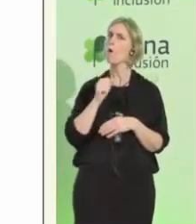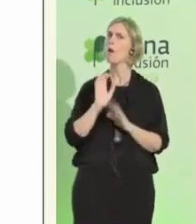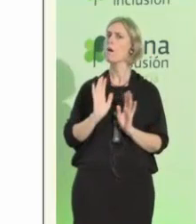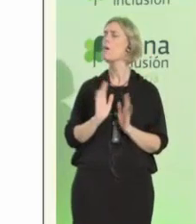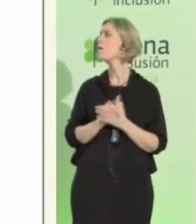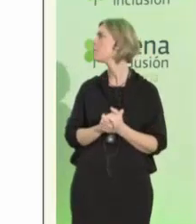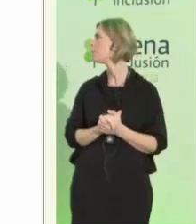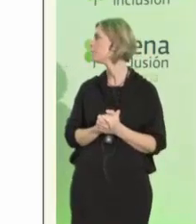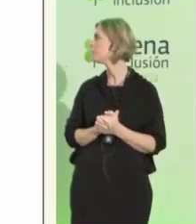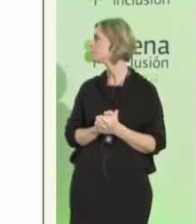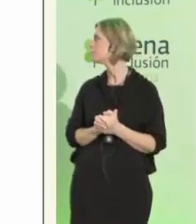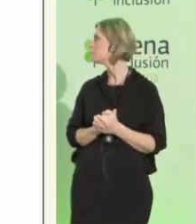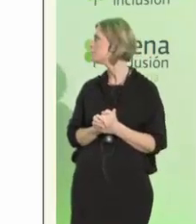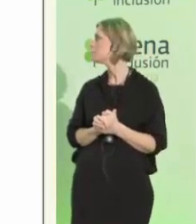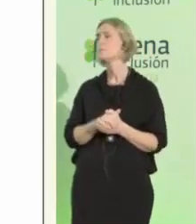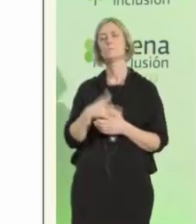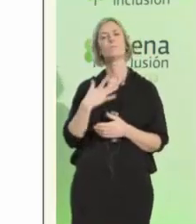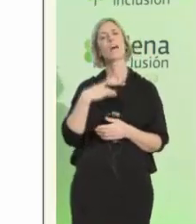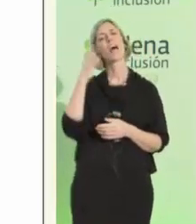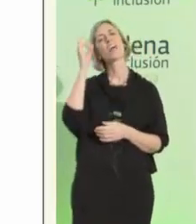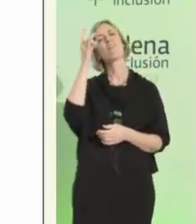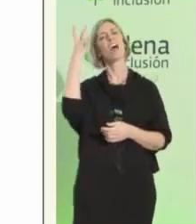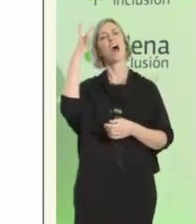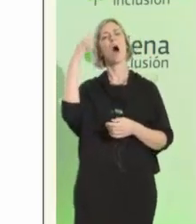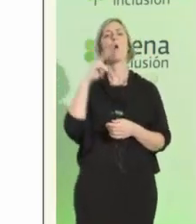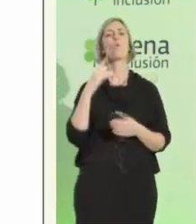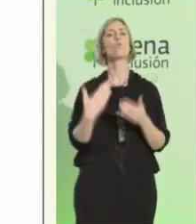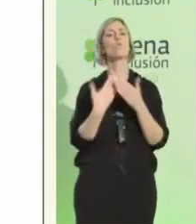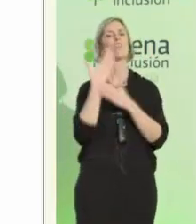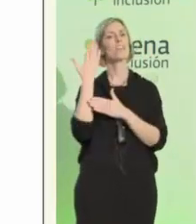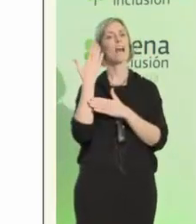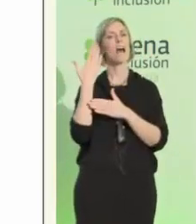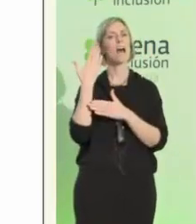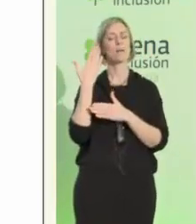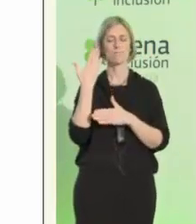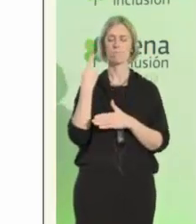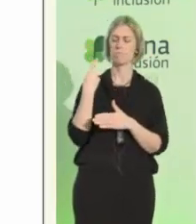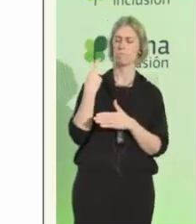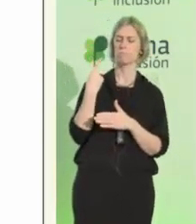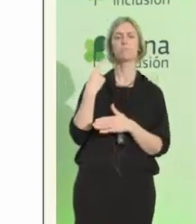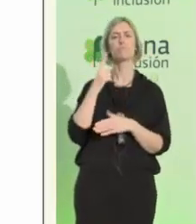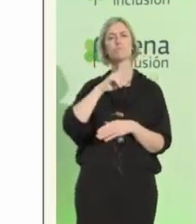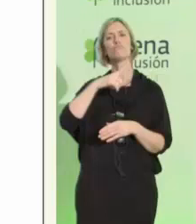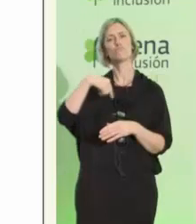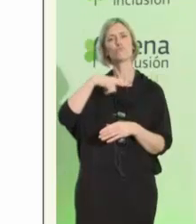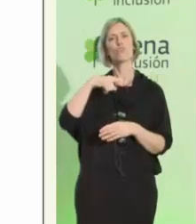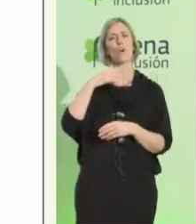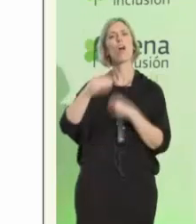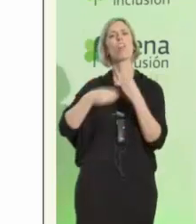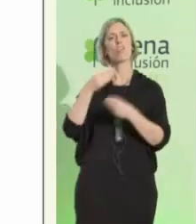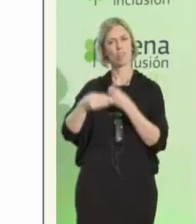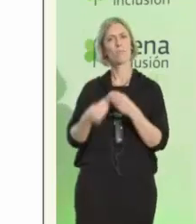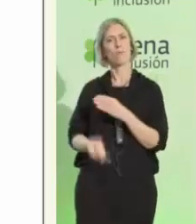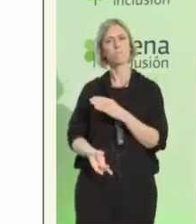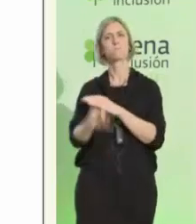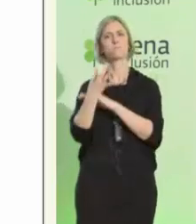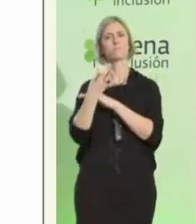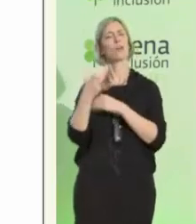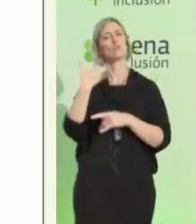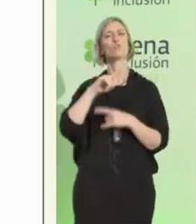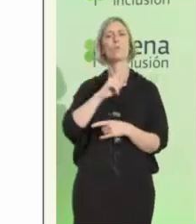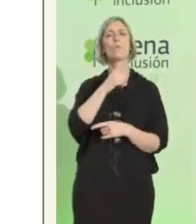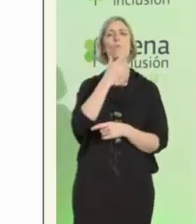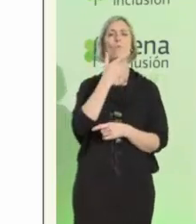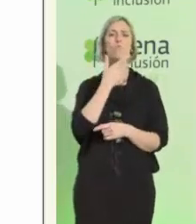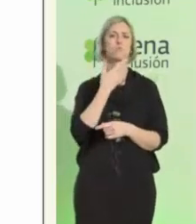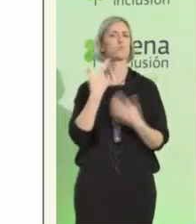la idea surgió un día, simplemente nos lanzamos a ella. Y estamos muy contentos con sus resultados.